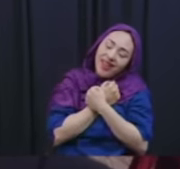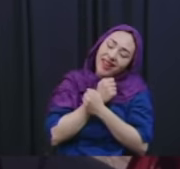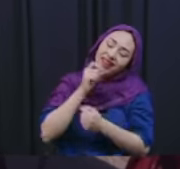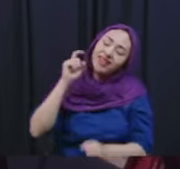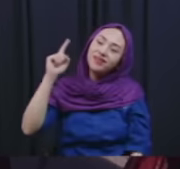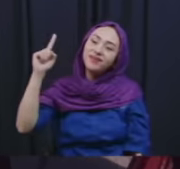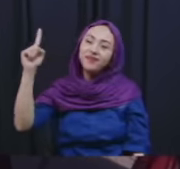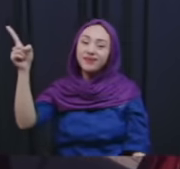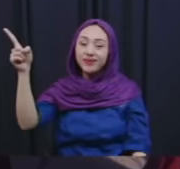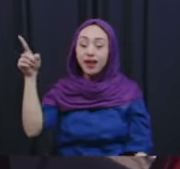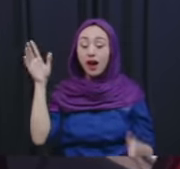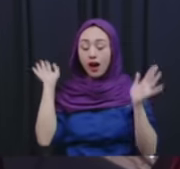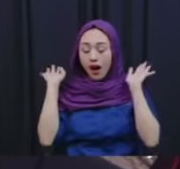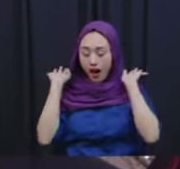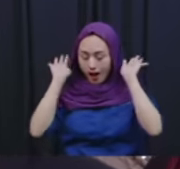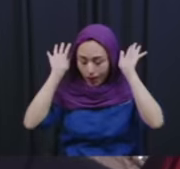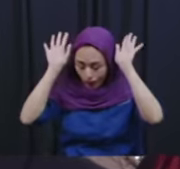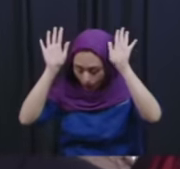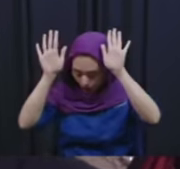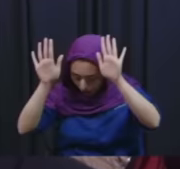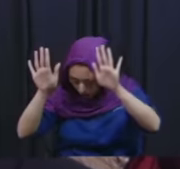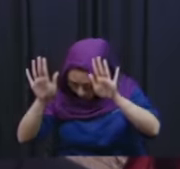amarle y